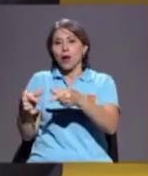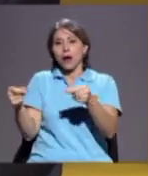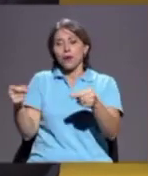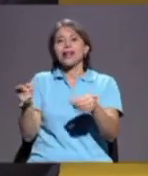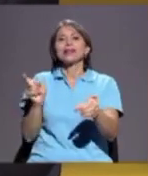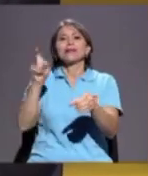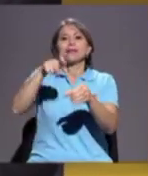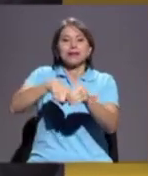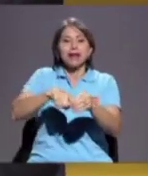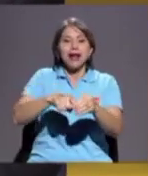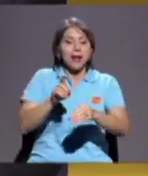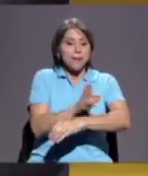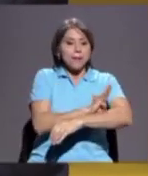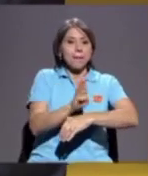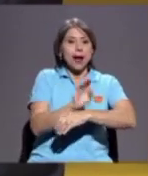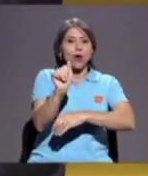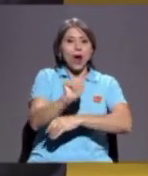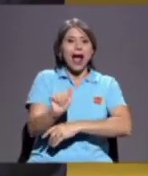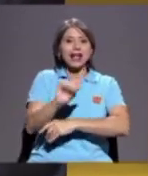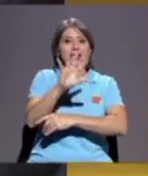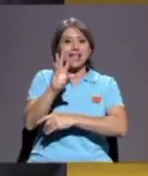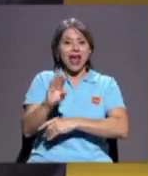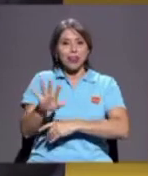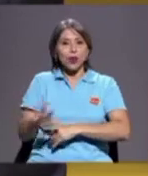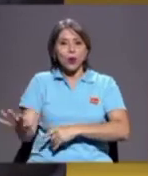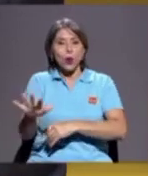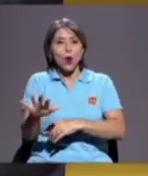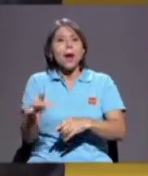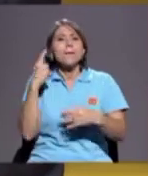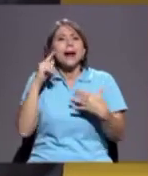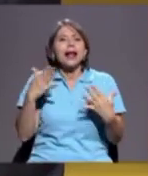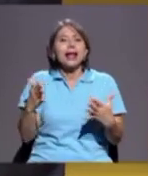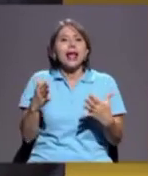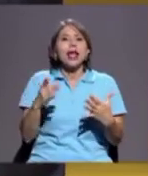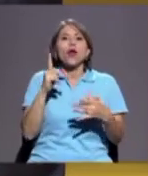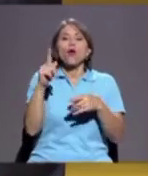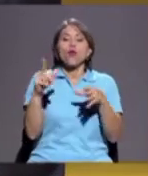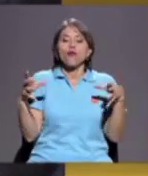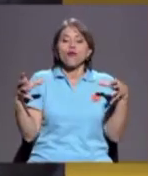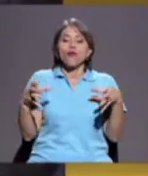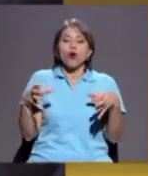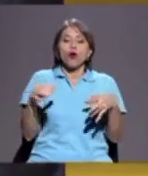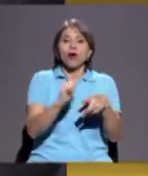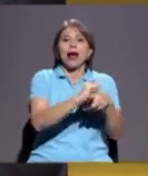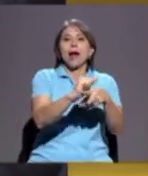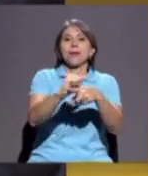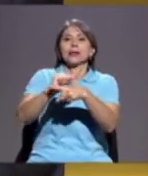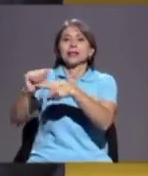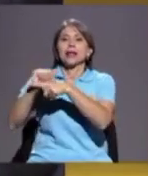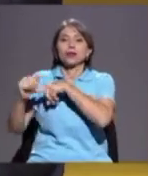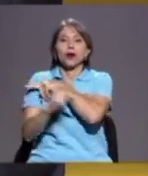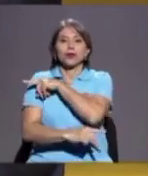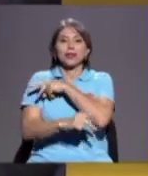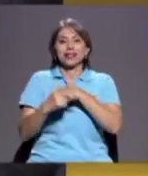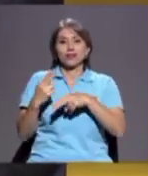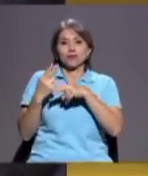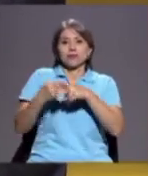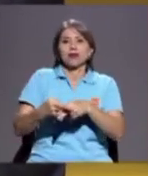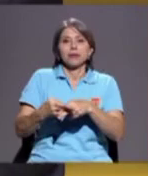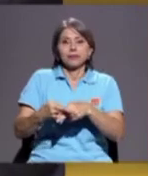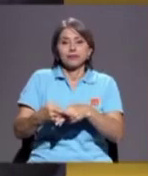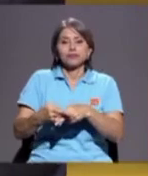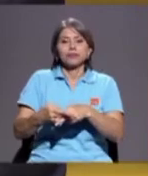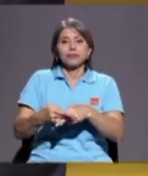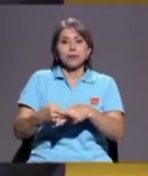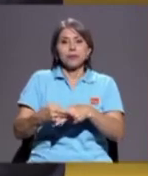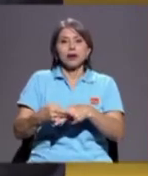el asiático, etcétera, para formar un foro de capacitación a los países. Es lo que se llama la nueva esquema